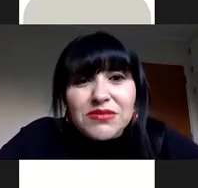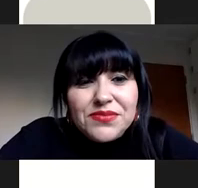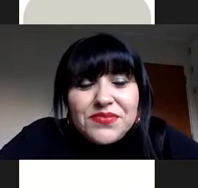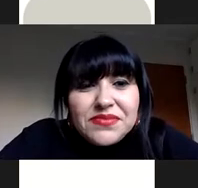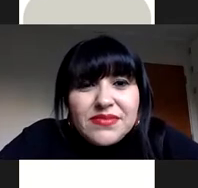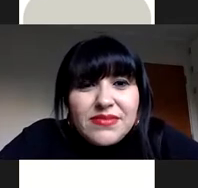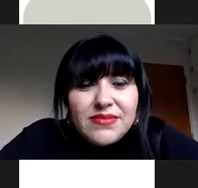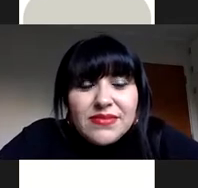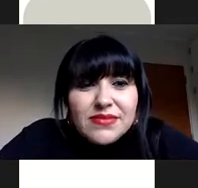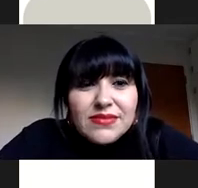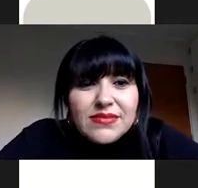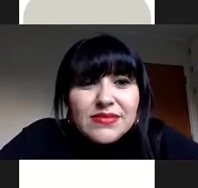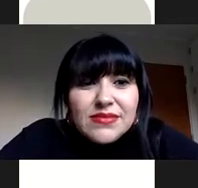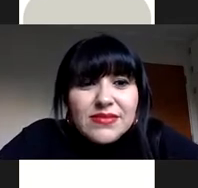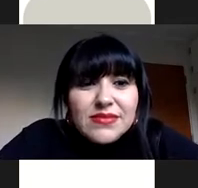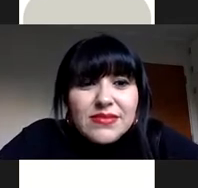colegio?